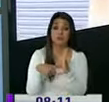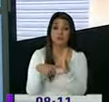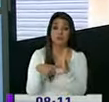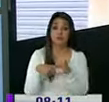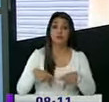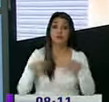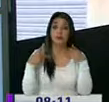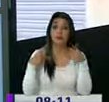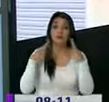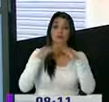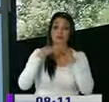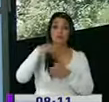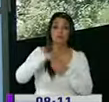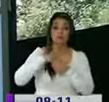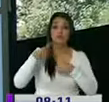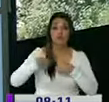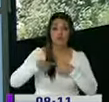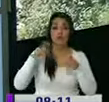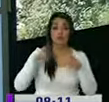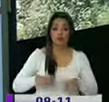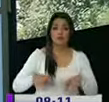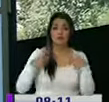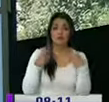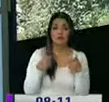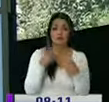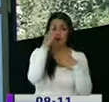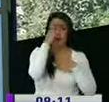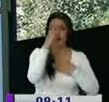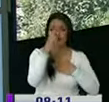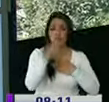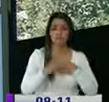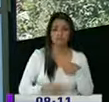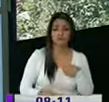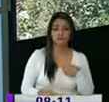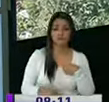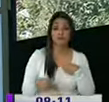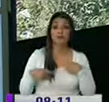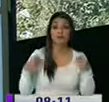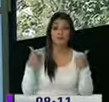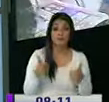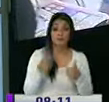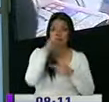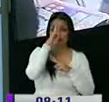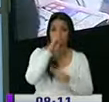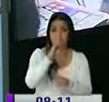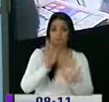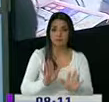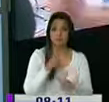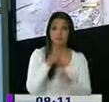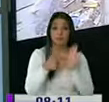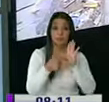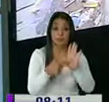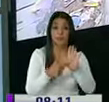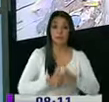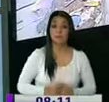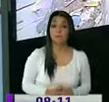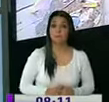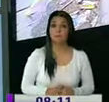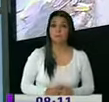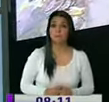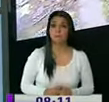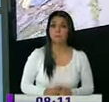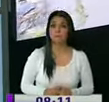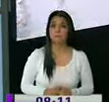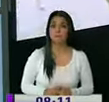en Quito, merecen una vida digna. A eso hablamos, vivir dignamente. Vean ustedes, es el ejemplo de lo que estamos viendo.